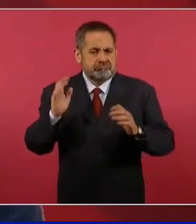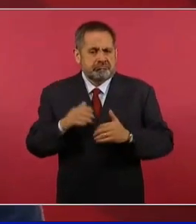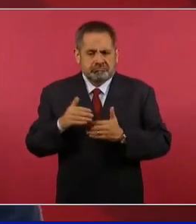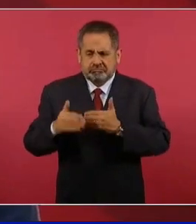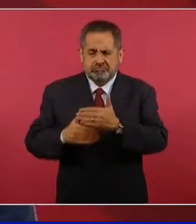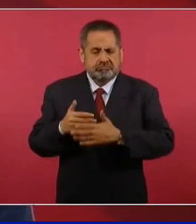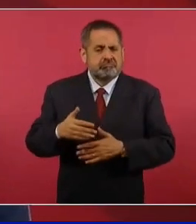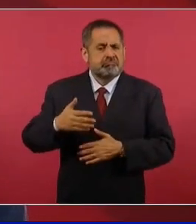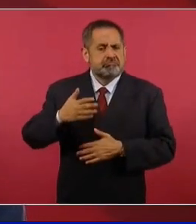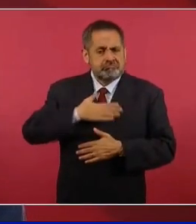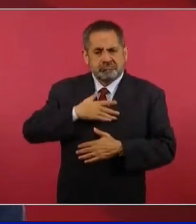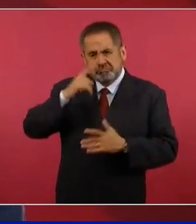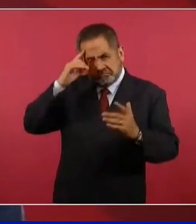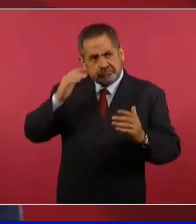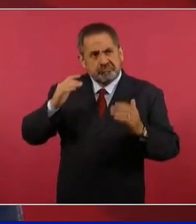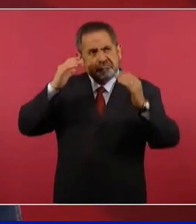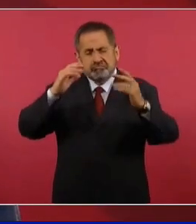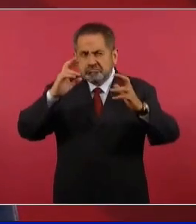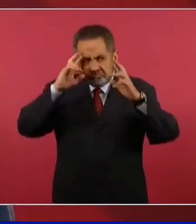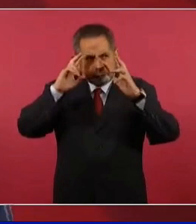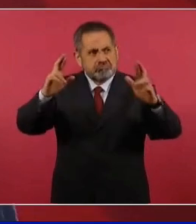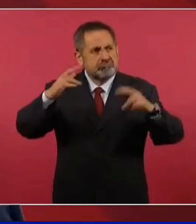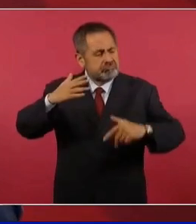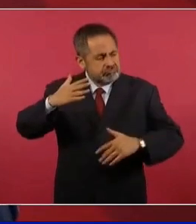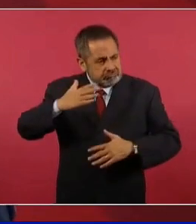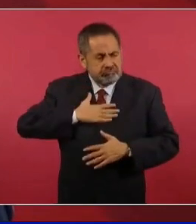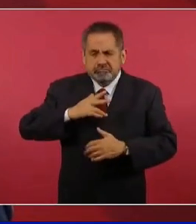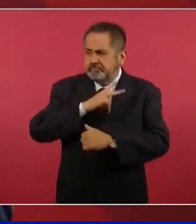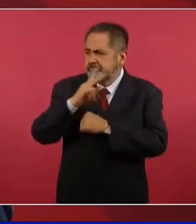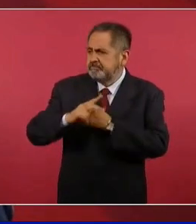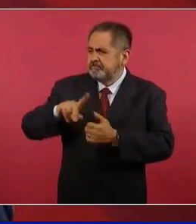hacer valer la soberanía de nuestro país.